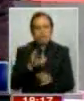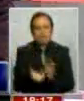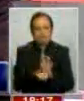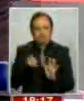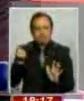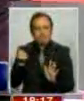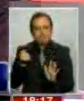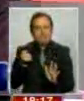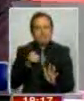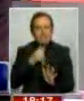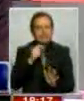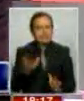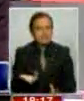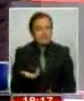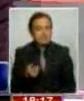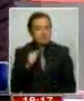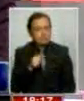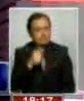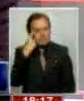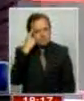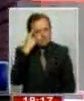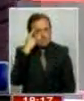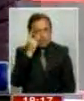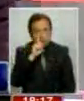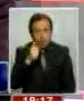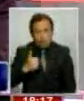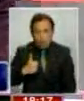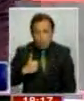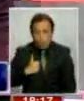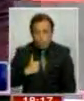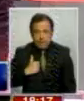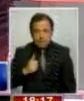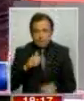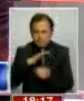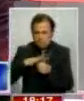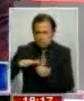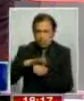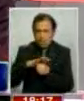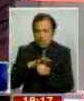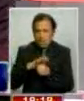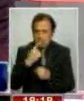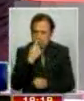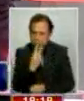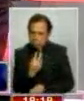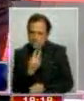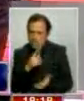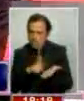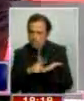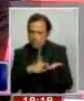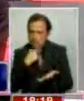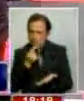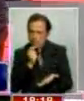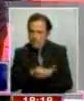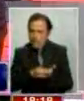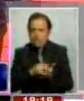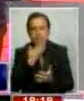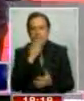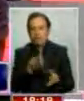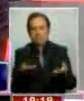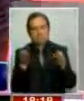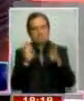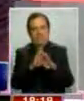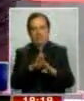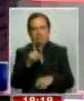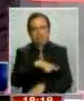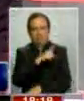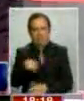eso efectivamente es así. Entonces, por tanto, si no cumple con esas condiciones y tiene una potencial evasión, lo que nosotros hemos dicho, se cierra. Y en ese